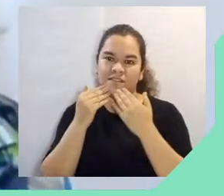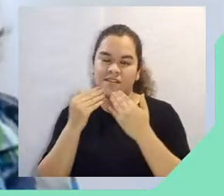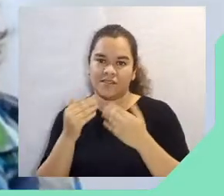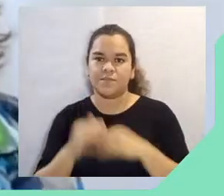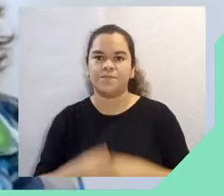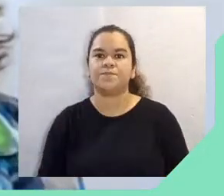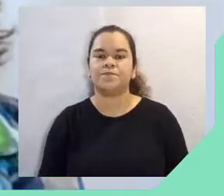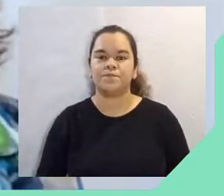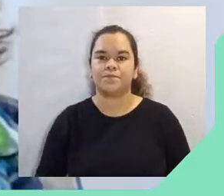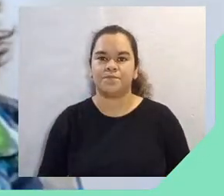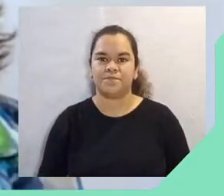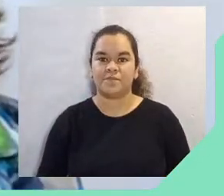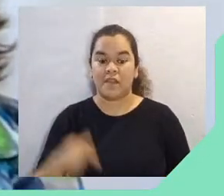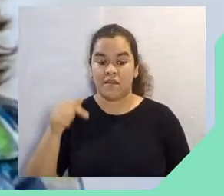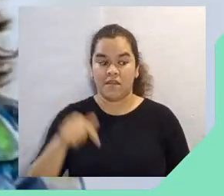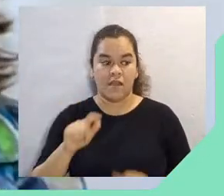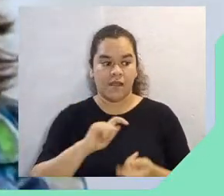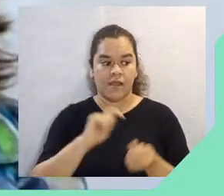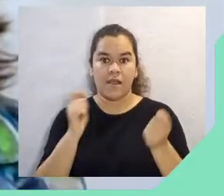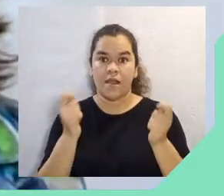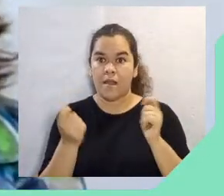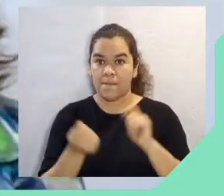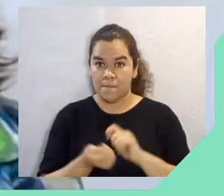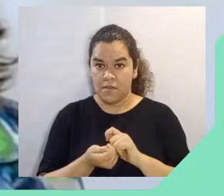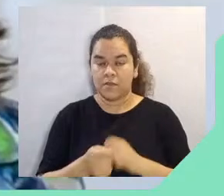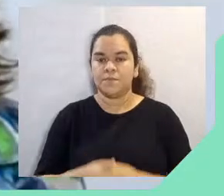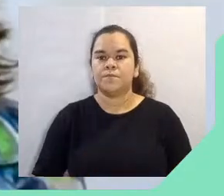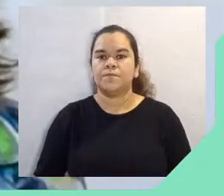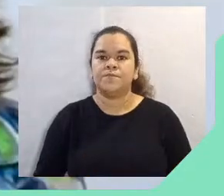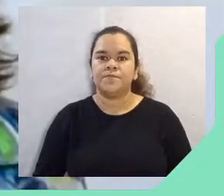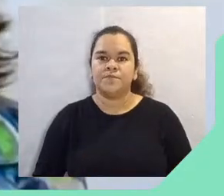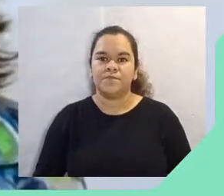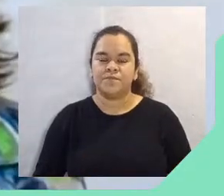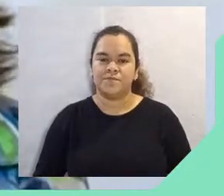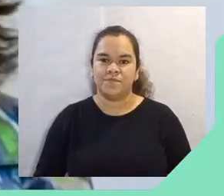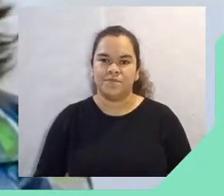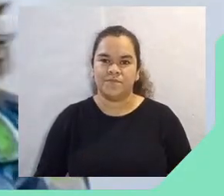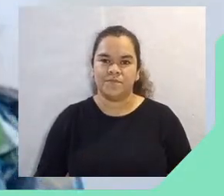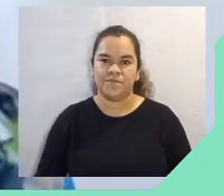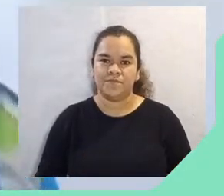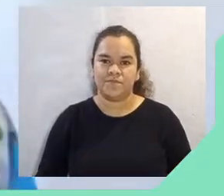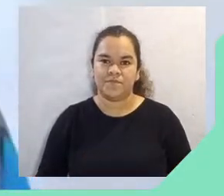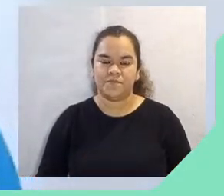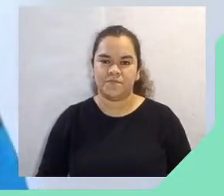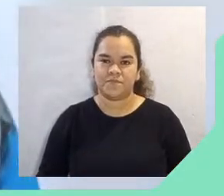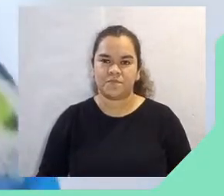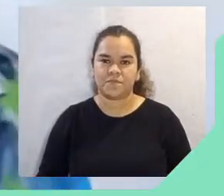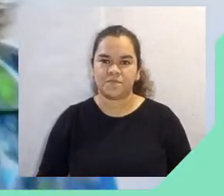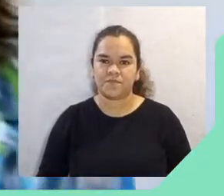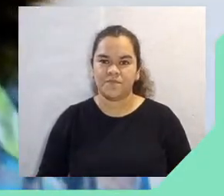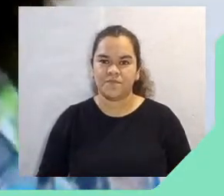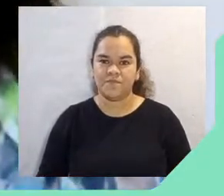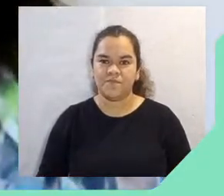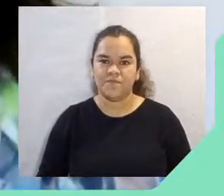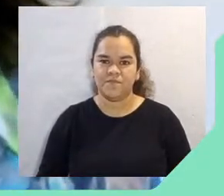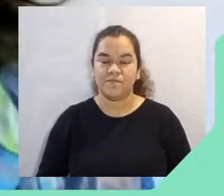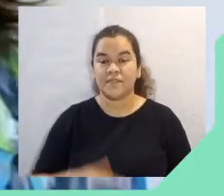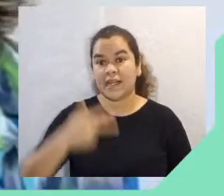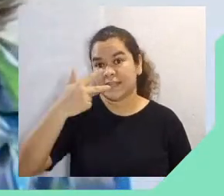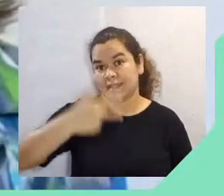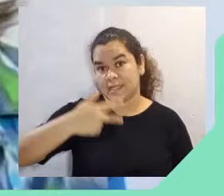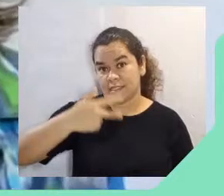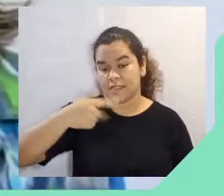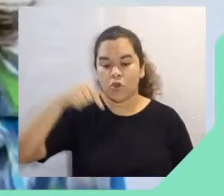Continuamos ahora con el tercer panel de esta primera parte de la jornada, seguimos esta tarde,